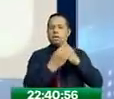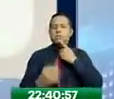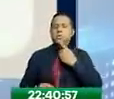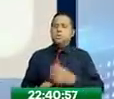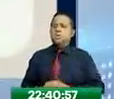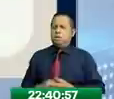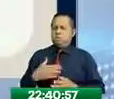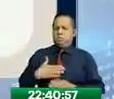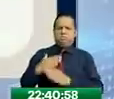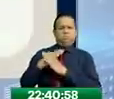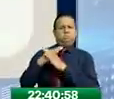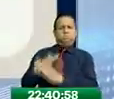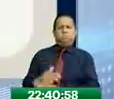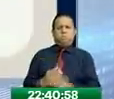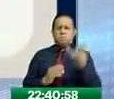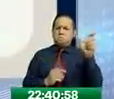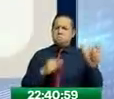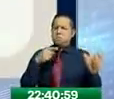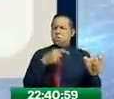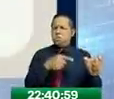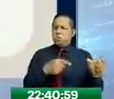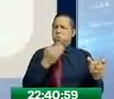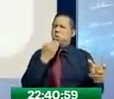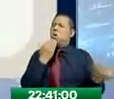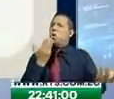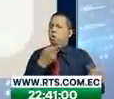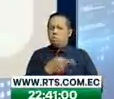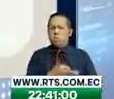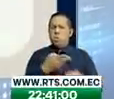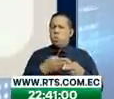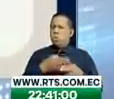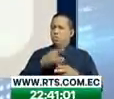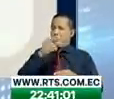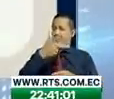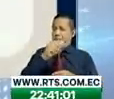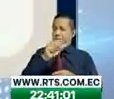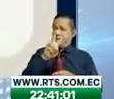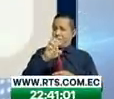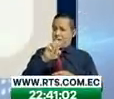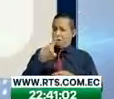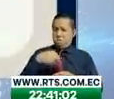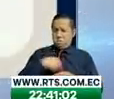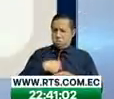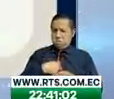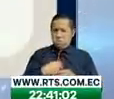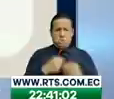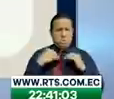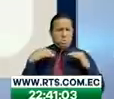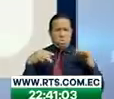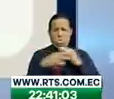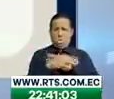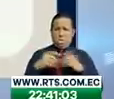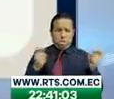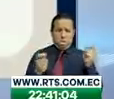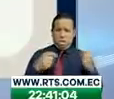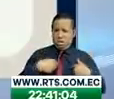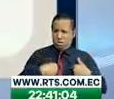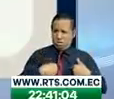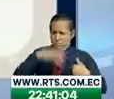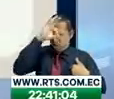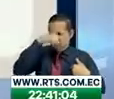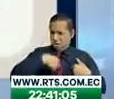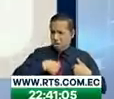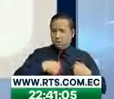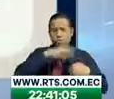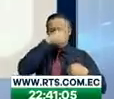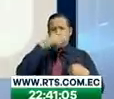manera contundente las acusaciones sin fundamento vertidas por el señor Jorge Chávez. No he tenido ni tengo influencias en ningún hospital del país.